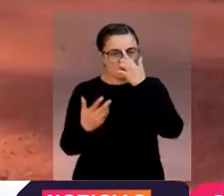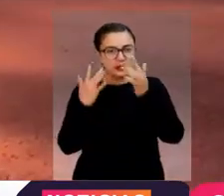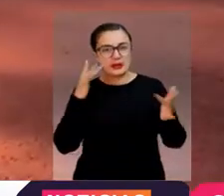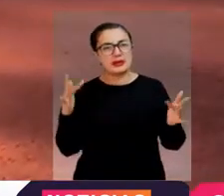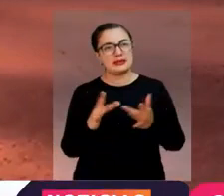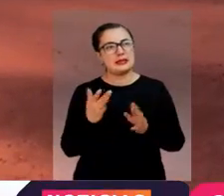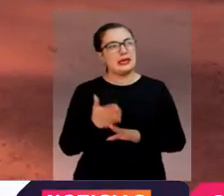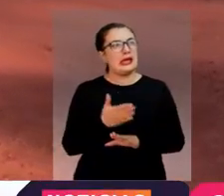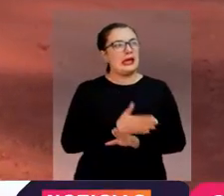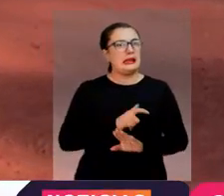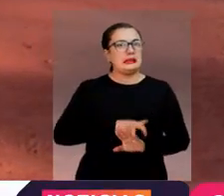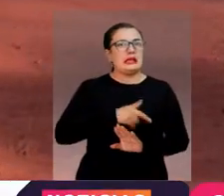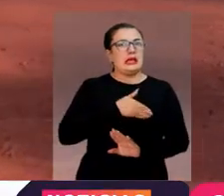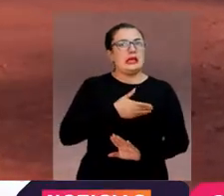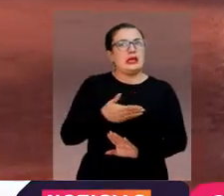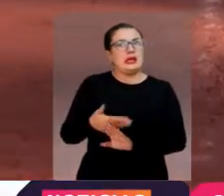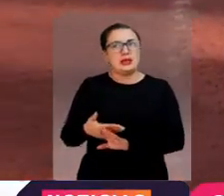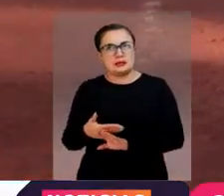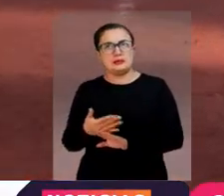tiempo